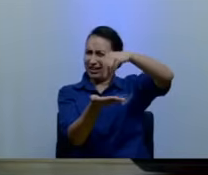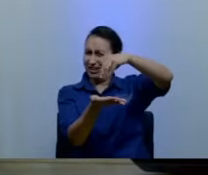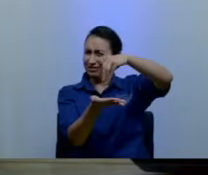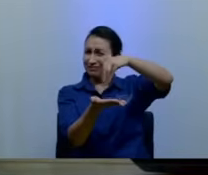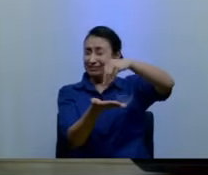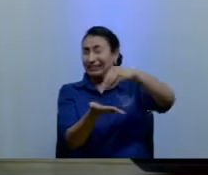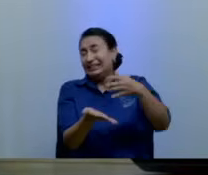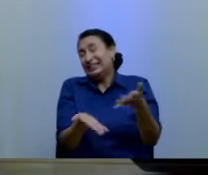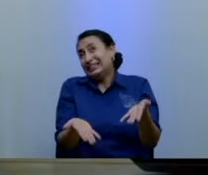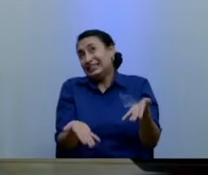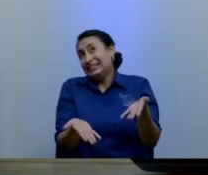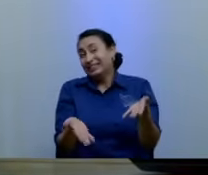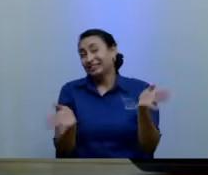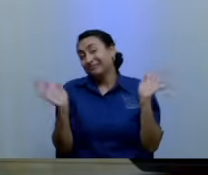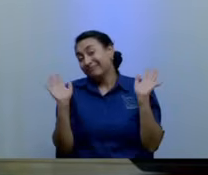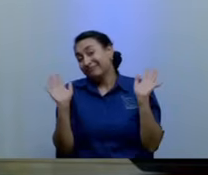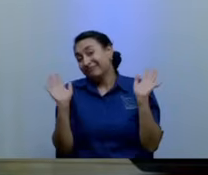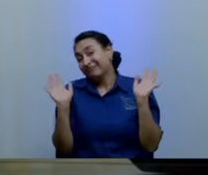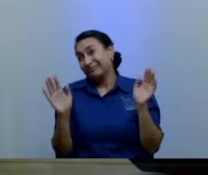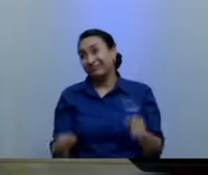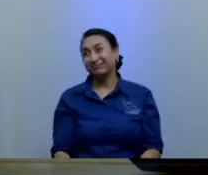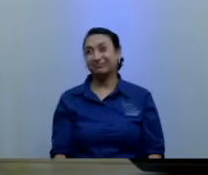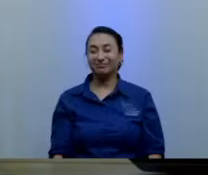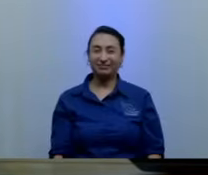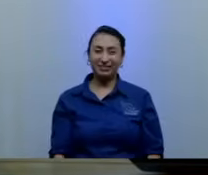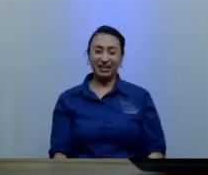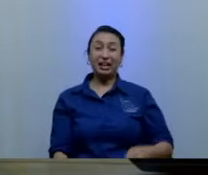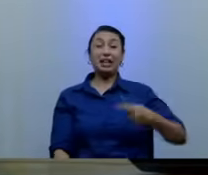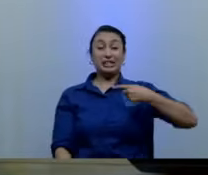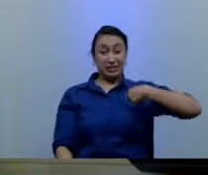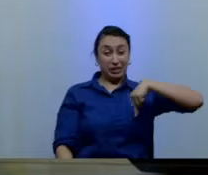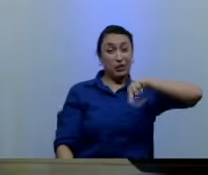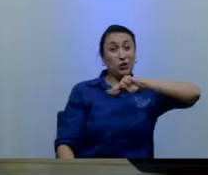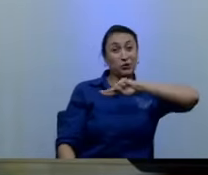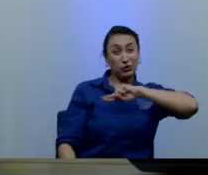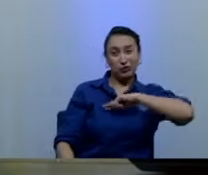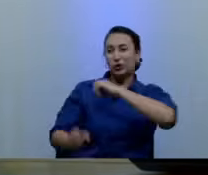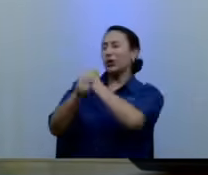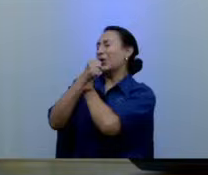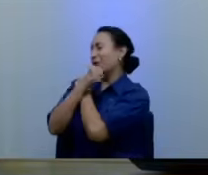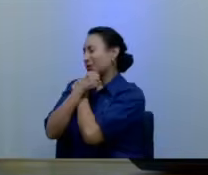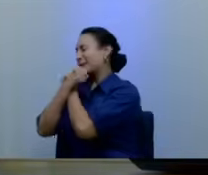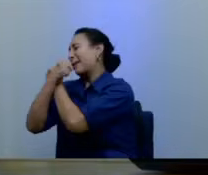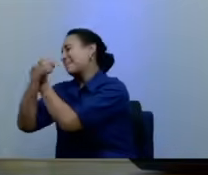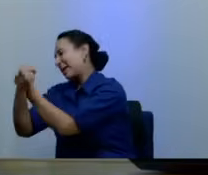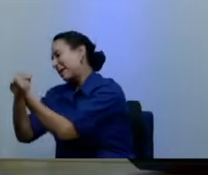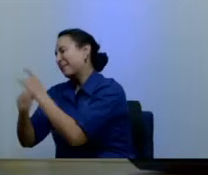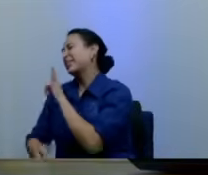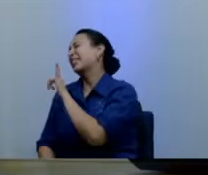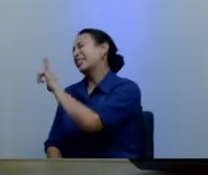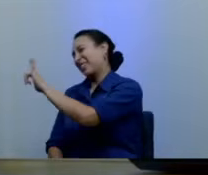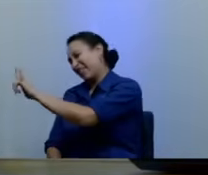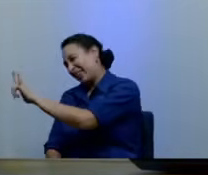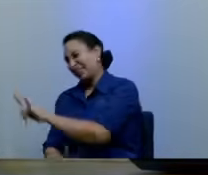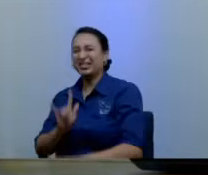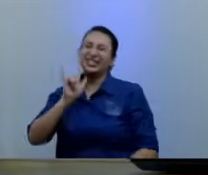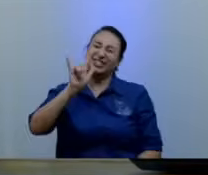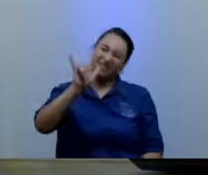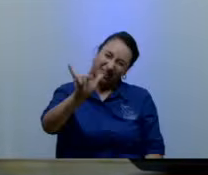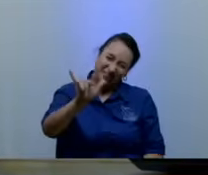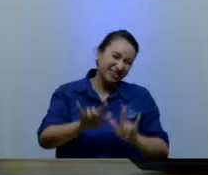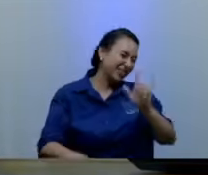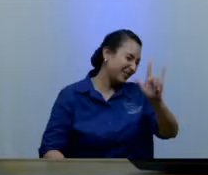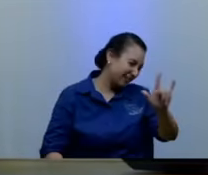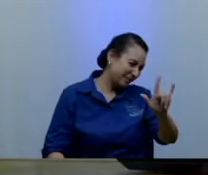Hermano, nos rechazamos. ¿Y qué dice la Biblia? Que si nos amamos los unos a los otros, todos van a reconocer que somos discípulos del Señor.